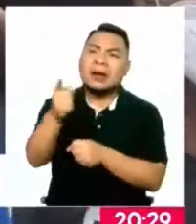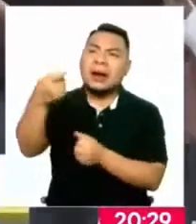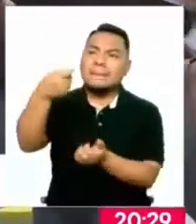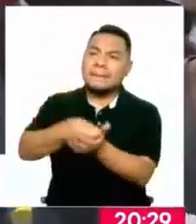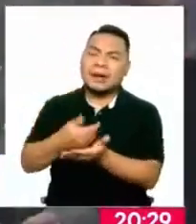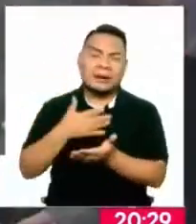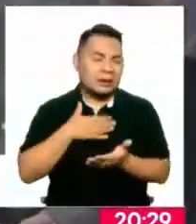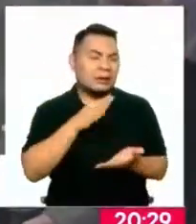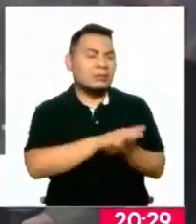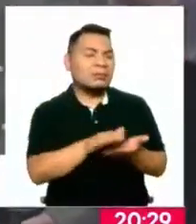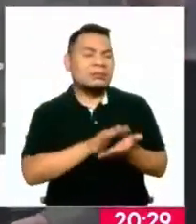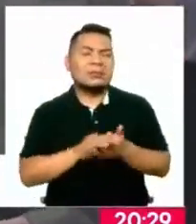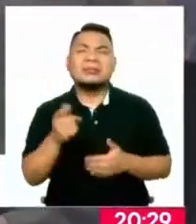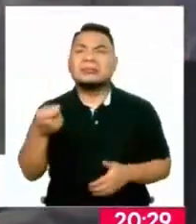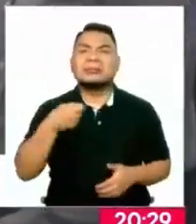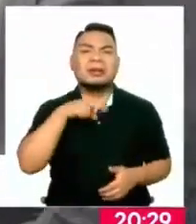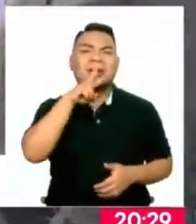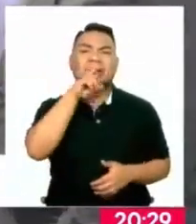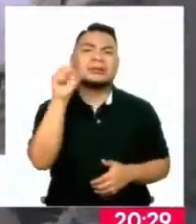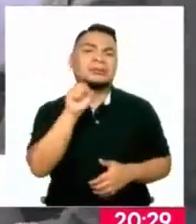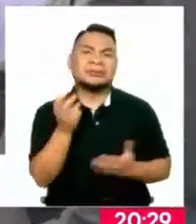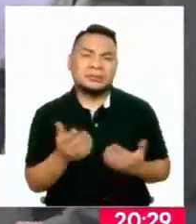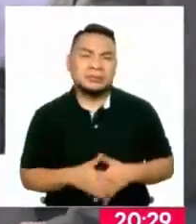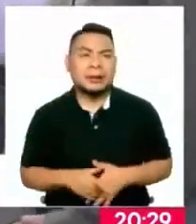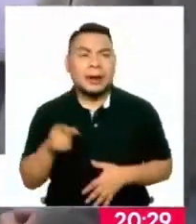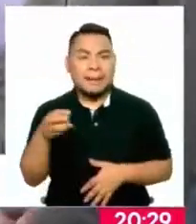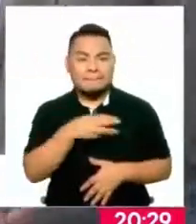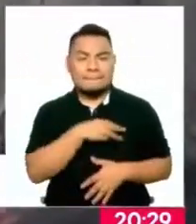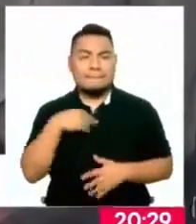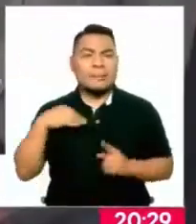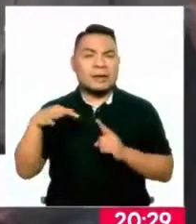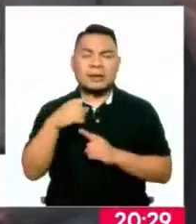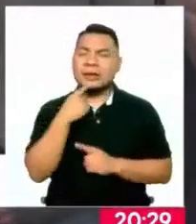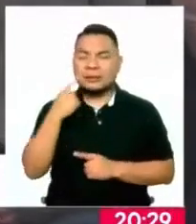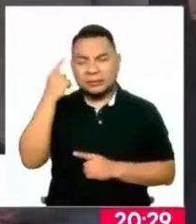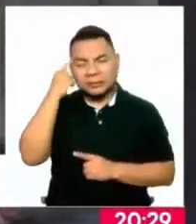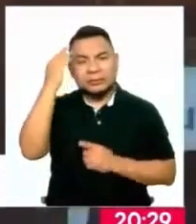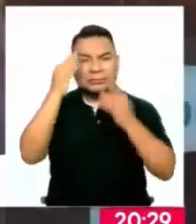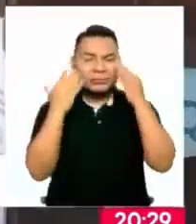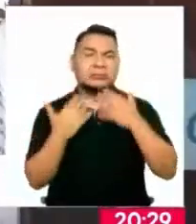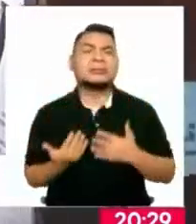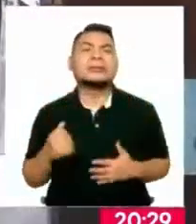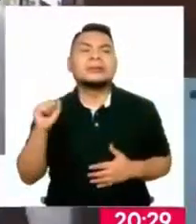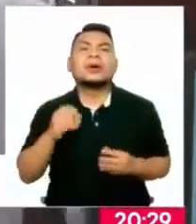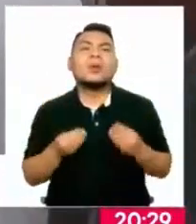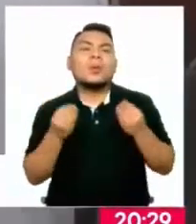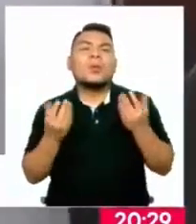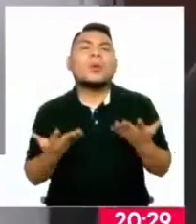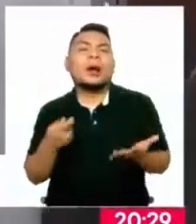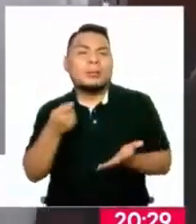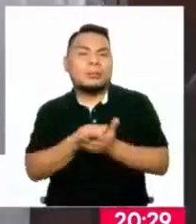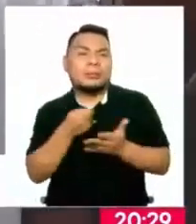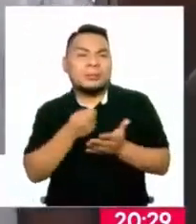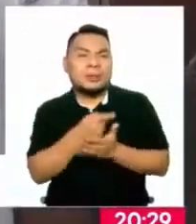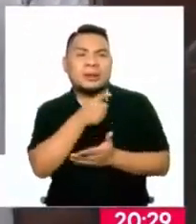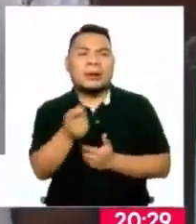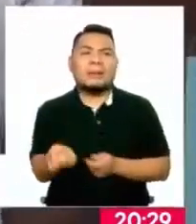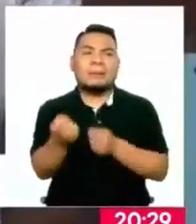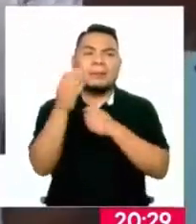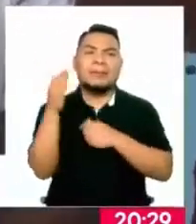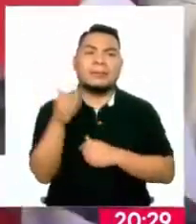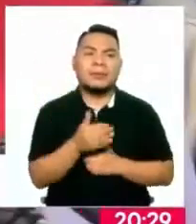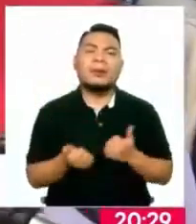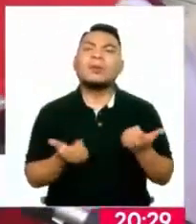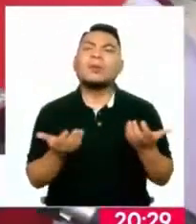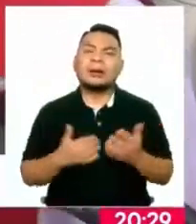y ganando 200 dólares. Ante esta situación, el ministro Ramírez adelantó que están evaluando cuál será el monto del bono para los